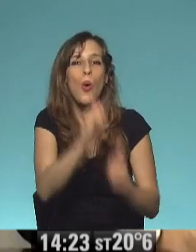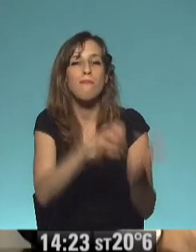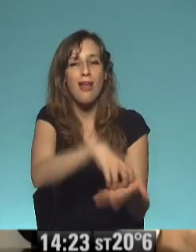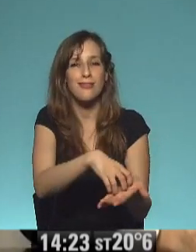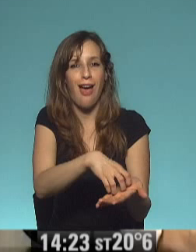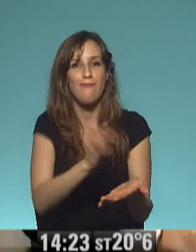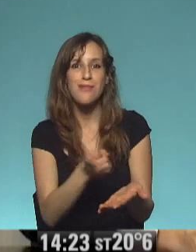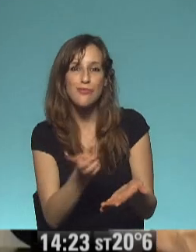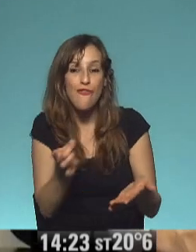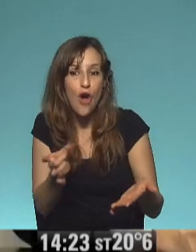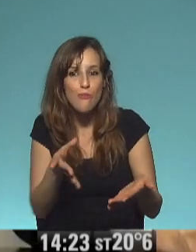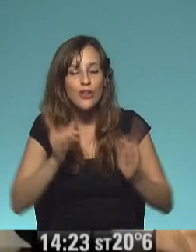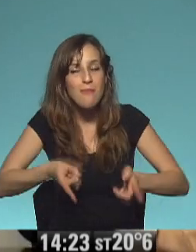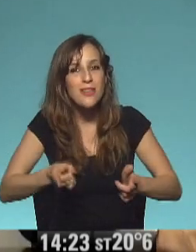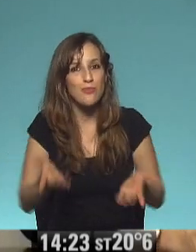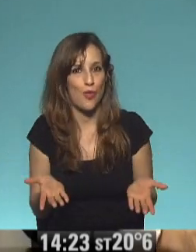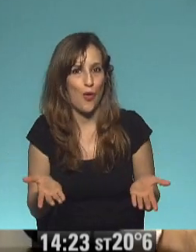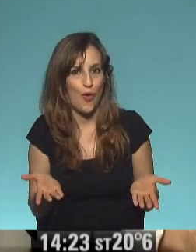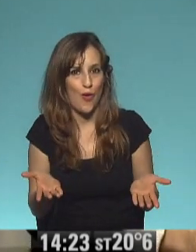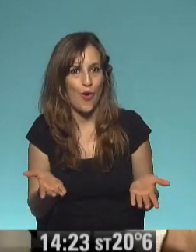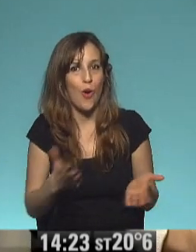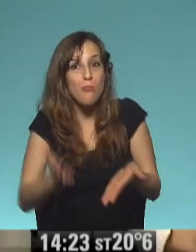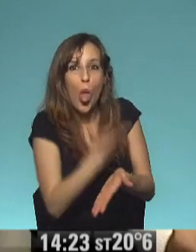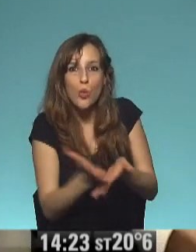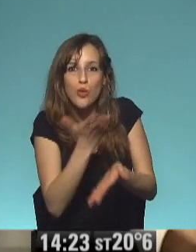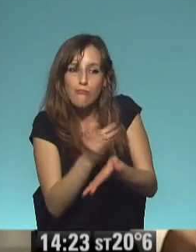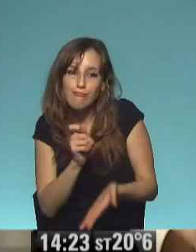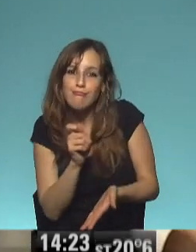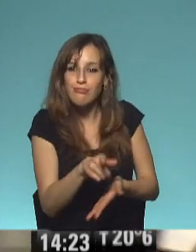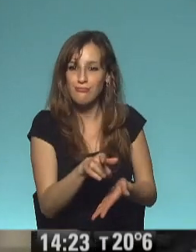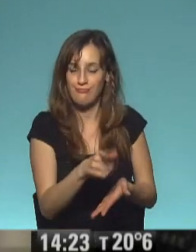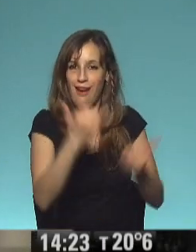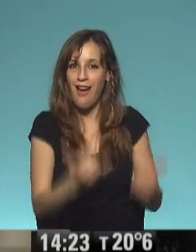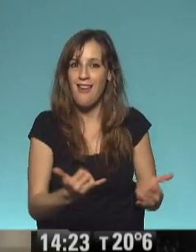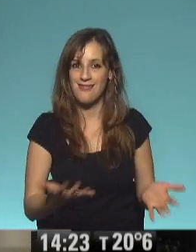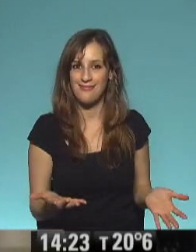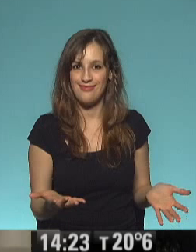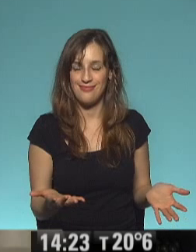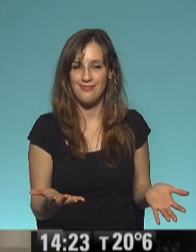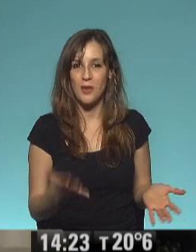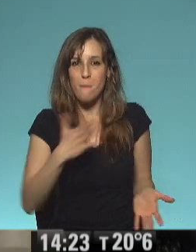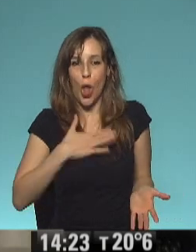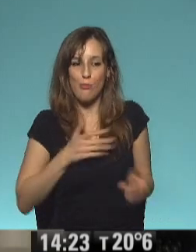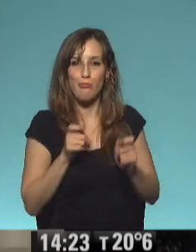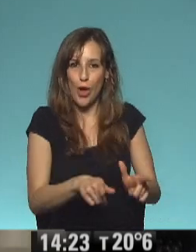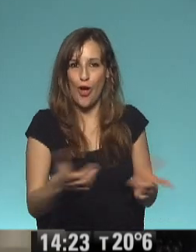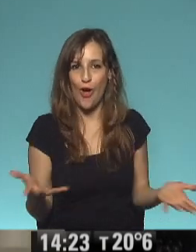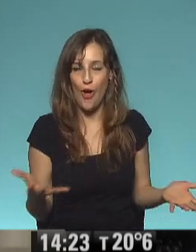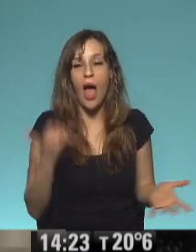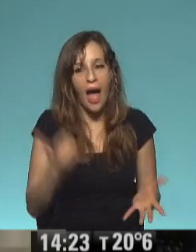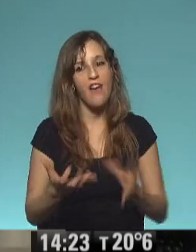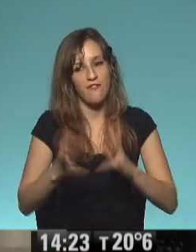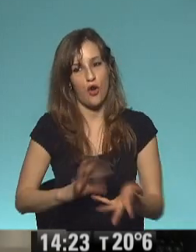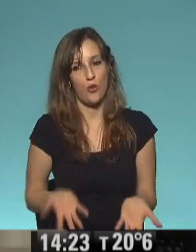Gabriel, viste, teníamos razón nosotros, hay otra forma de administrar el Estado. Hay otra forma, claro que hay otra